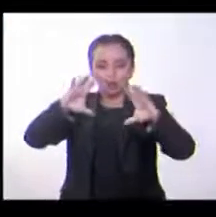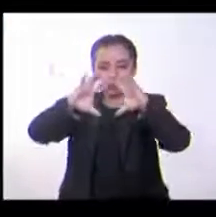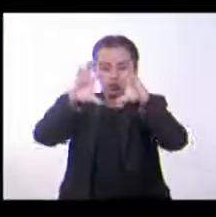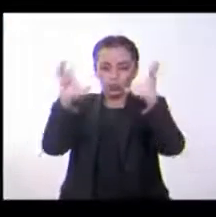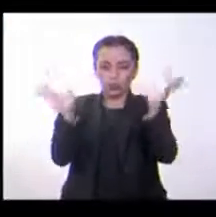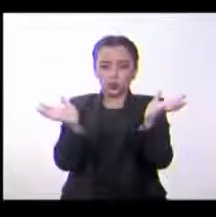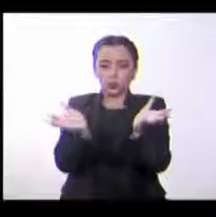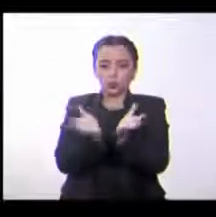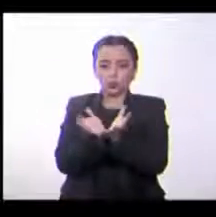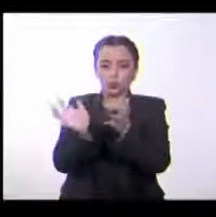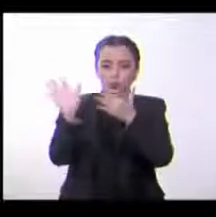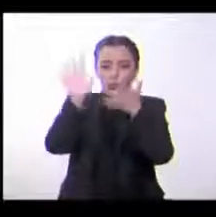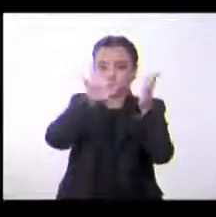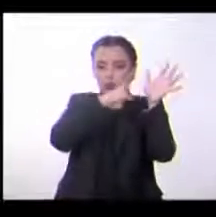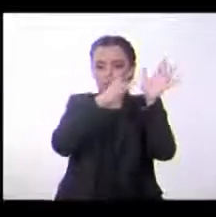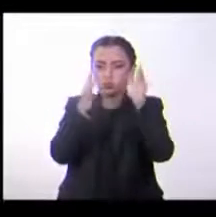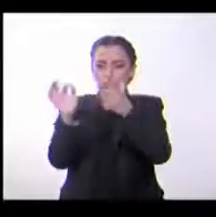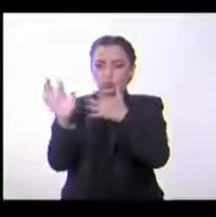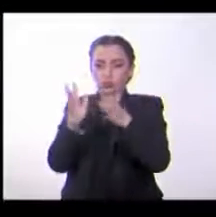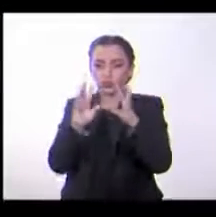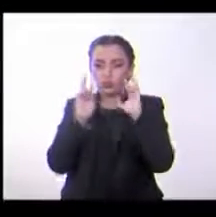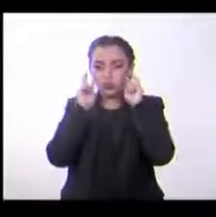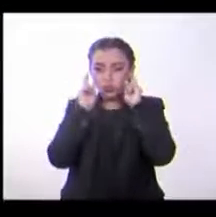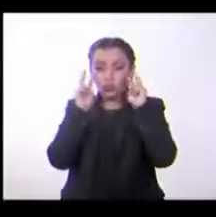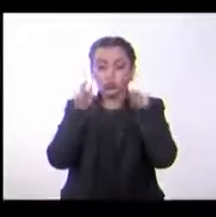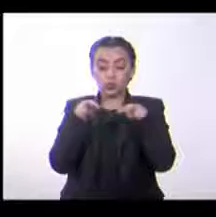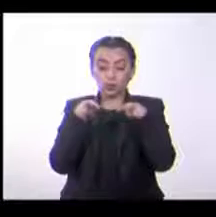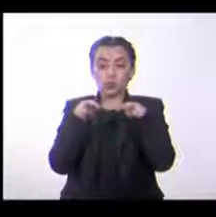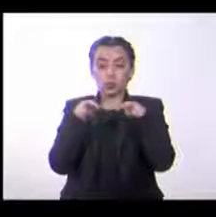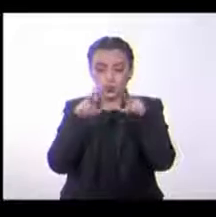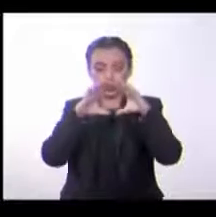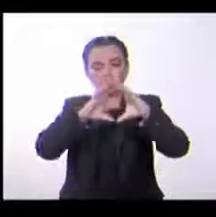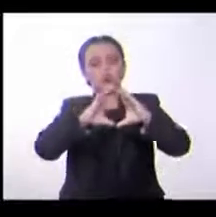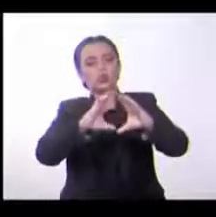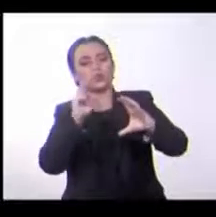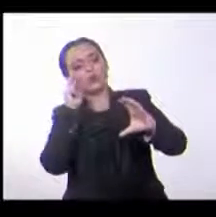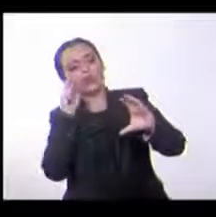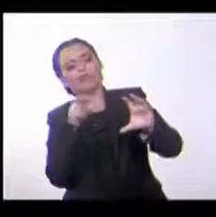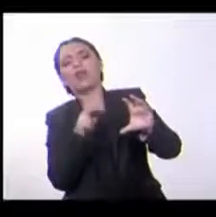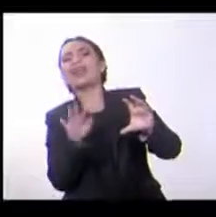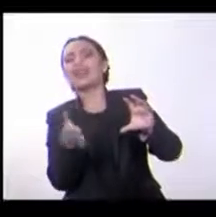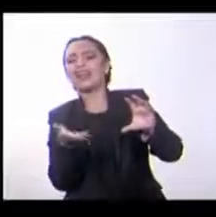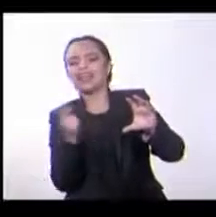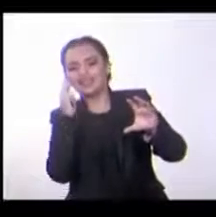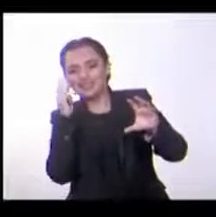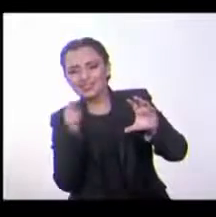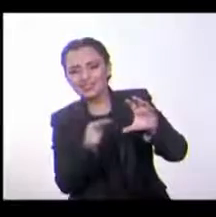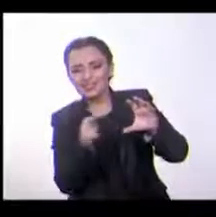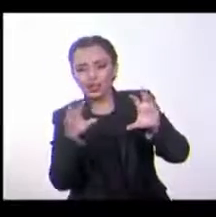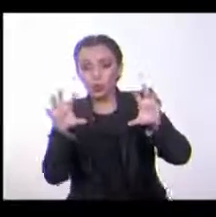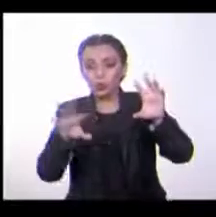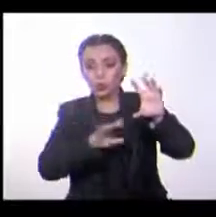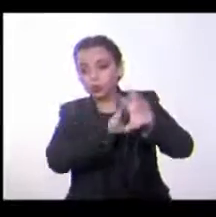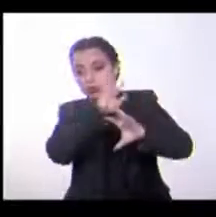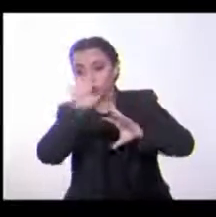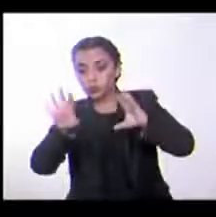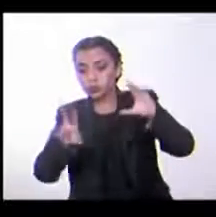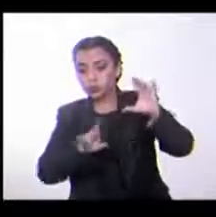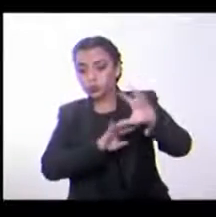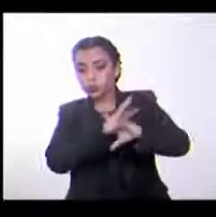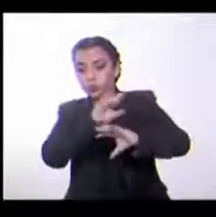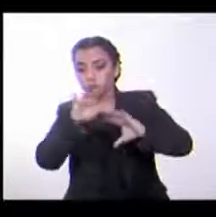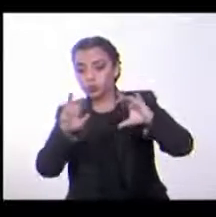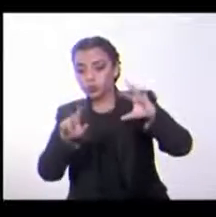clima. Entonces, en esta imagen, ¿qué es lo que notas sobre el movimiento que hacen las